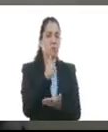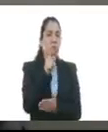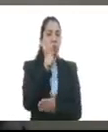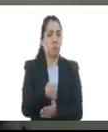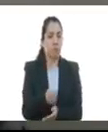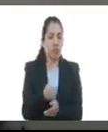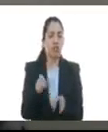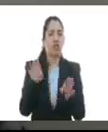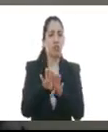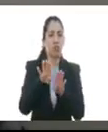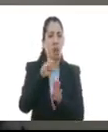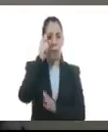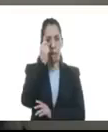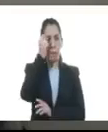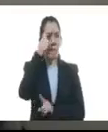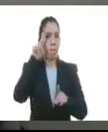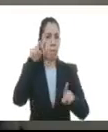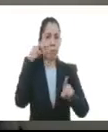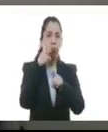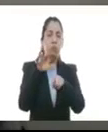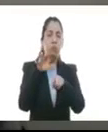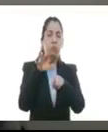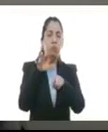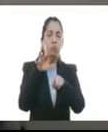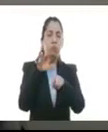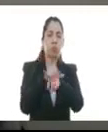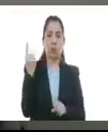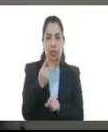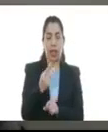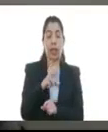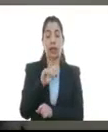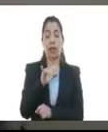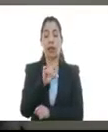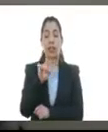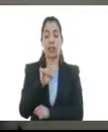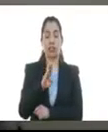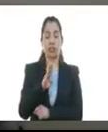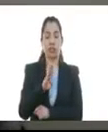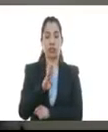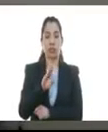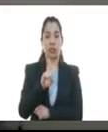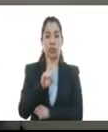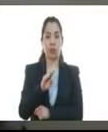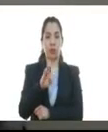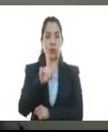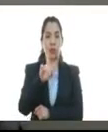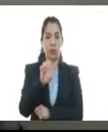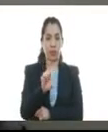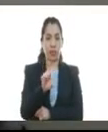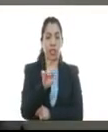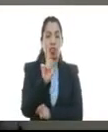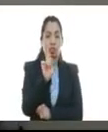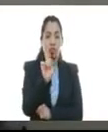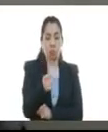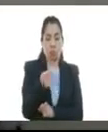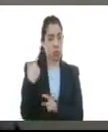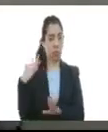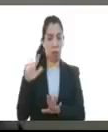lleva ya un camino recorrido. Como Raíz Doble, esta es la 6ª